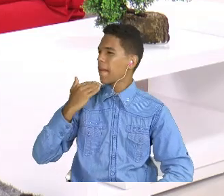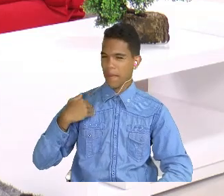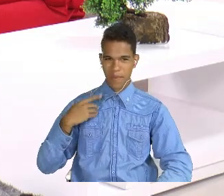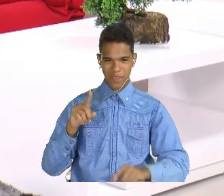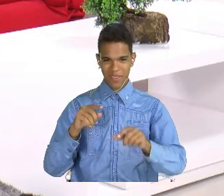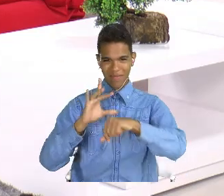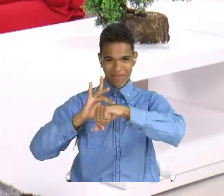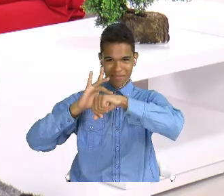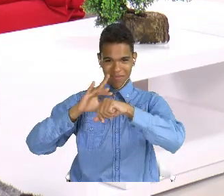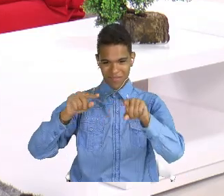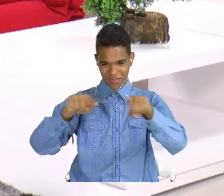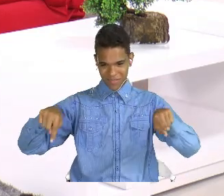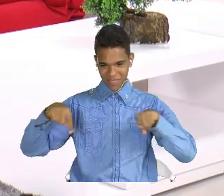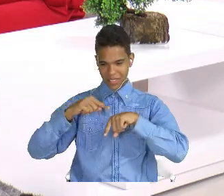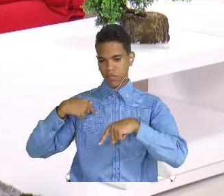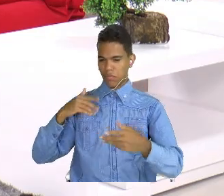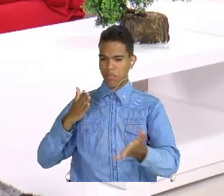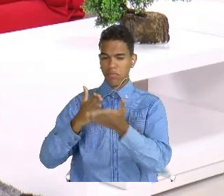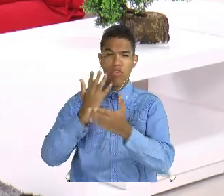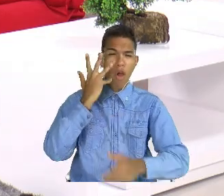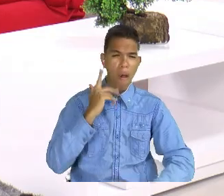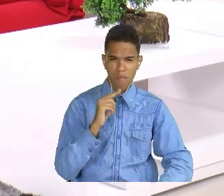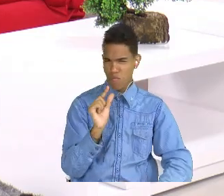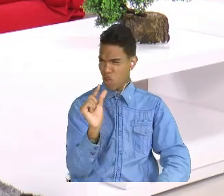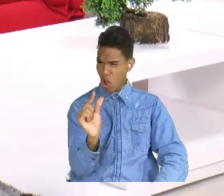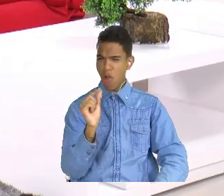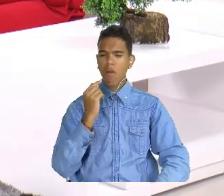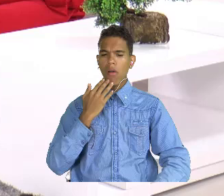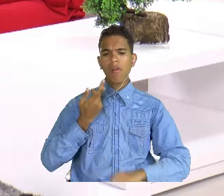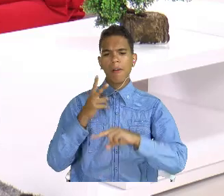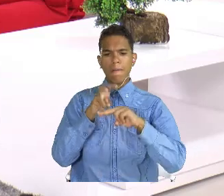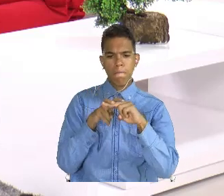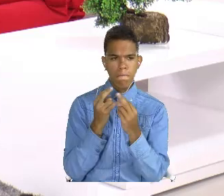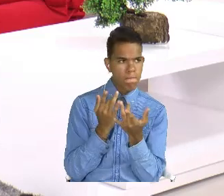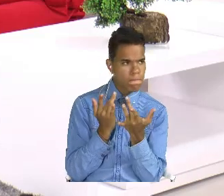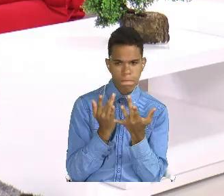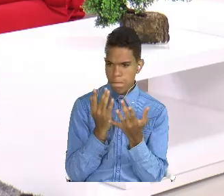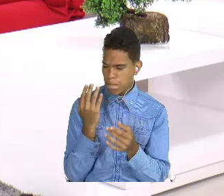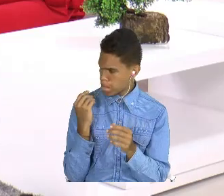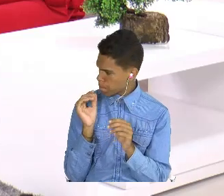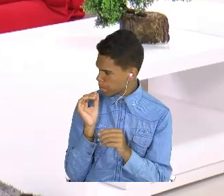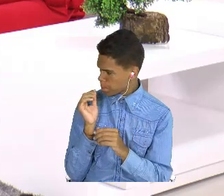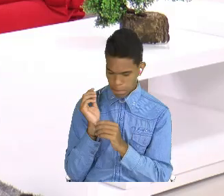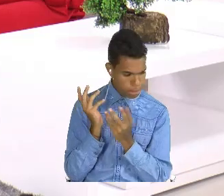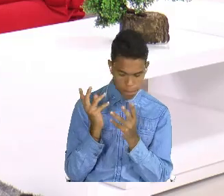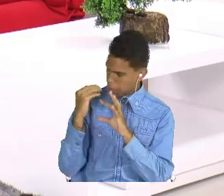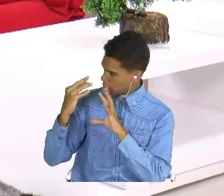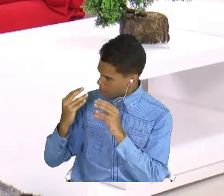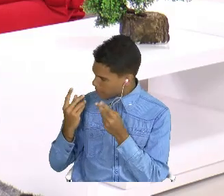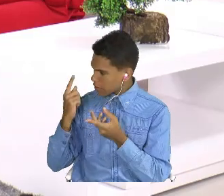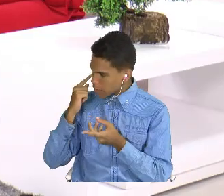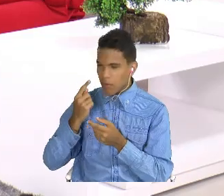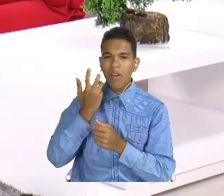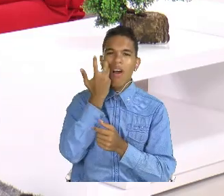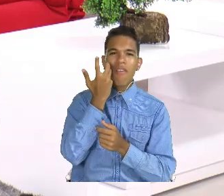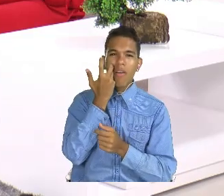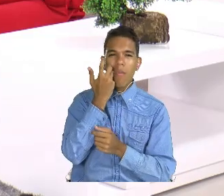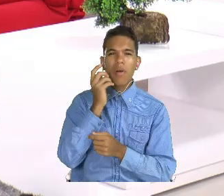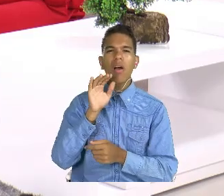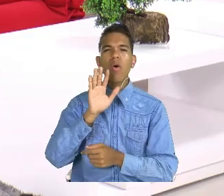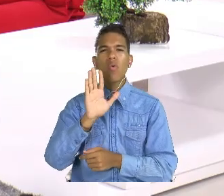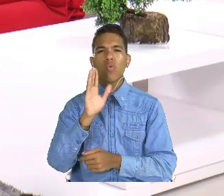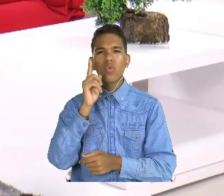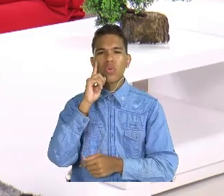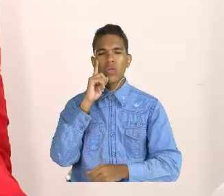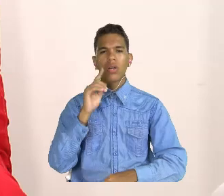poco, pero por ejemplo uno hablando con la gente, socializando, las enfermedades actuales, diabetes o hipertensión, son las que más